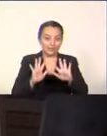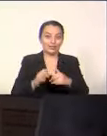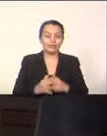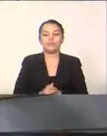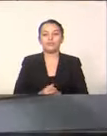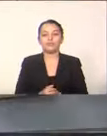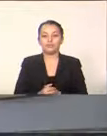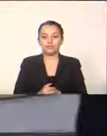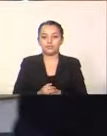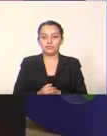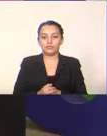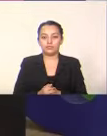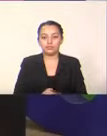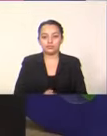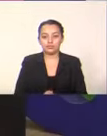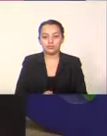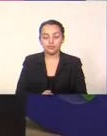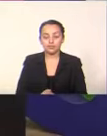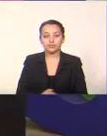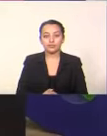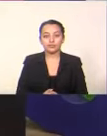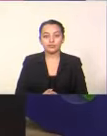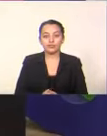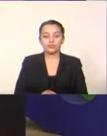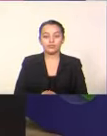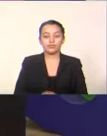6. 6. ¿Cuántas me hacen falta? 4.